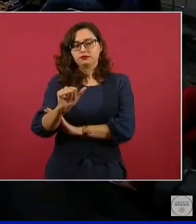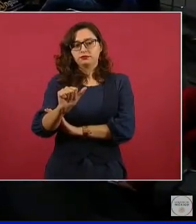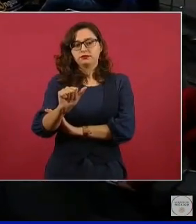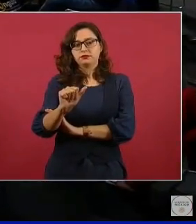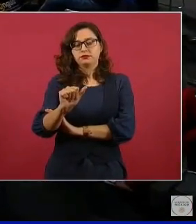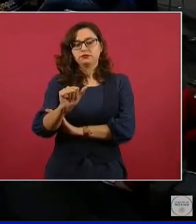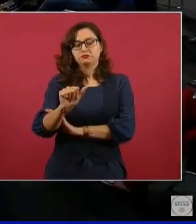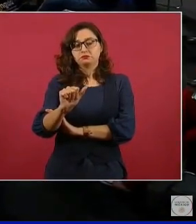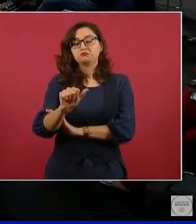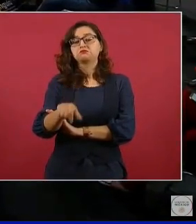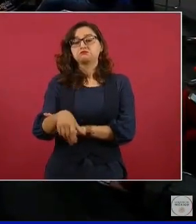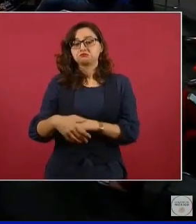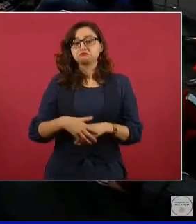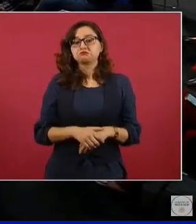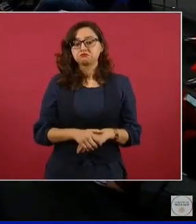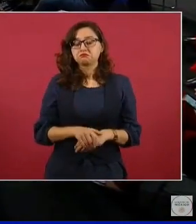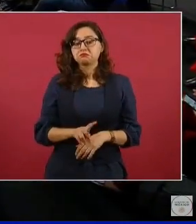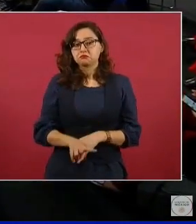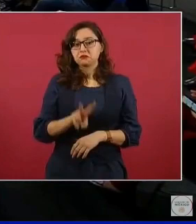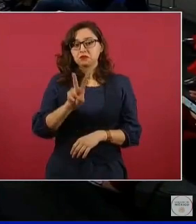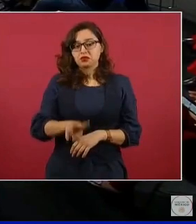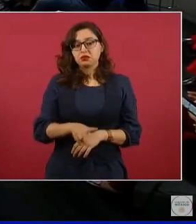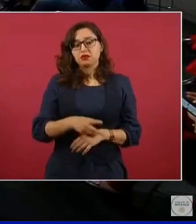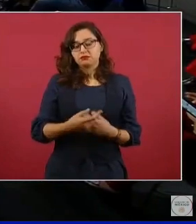Fuimos muy amigos,